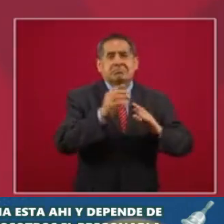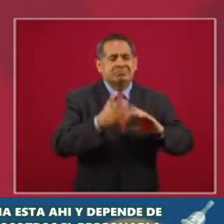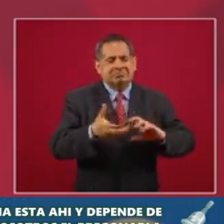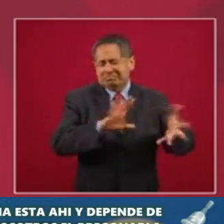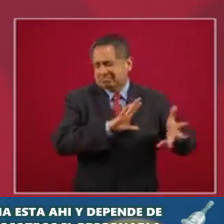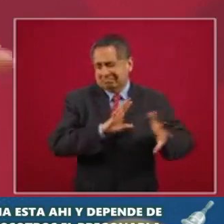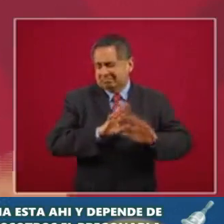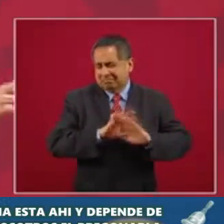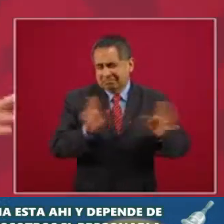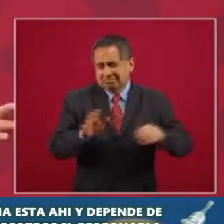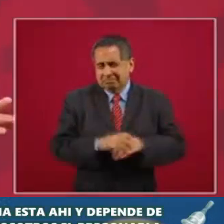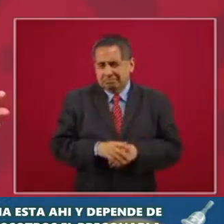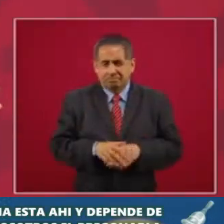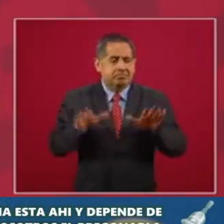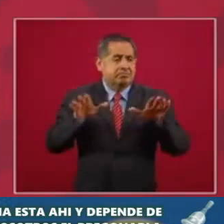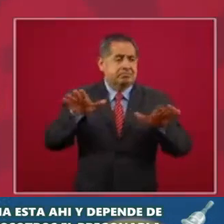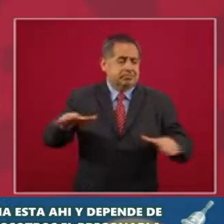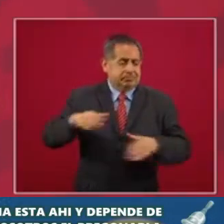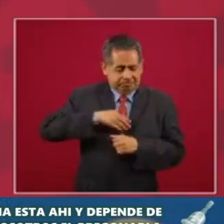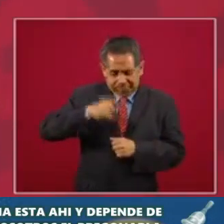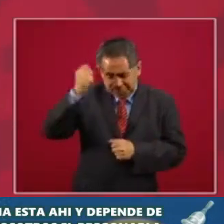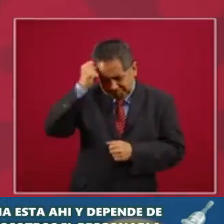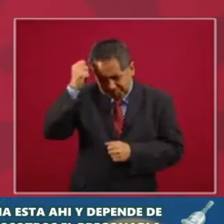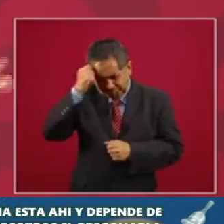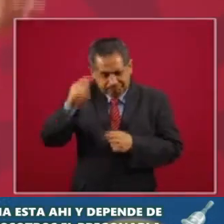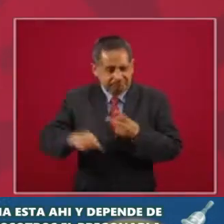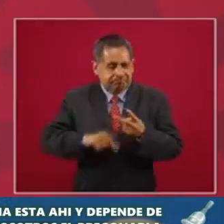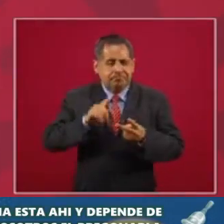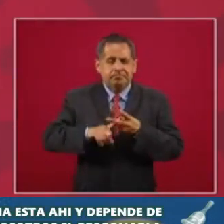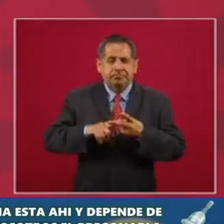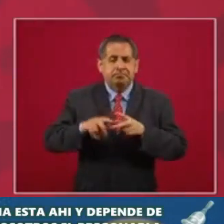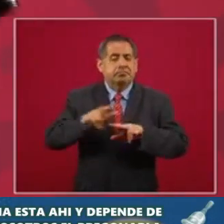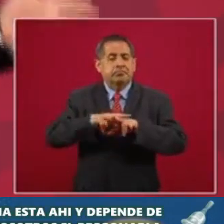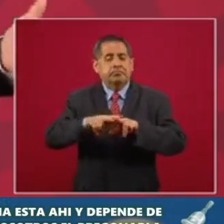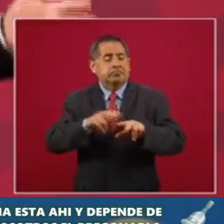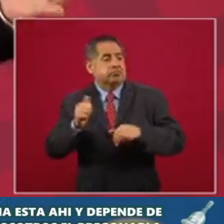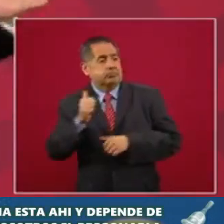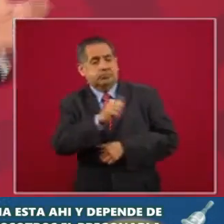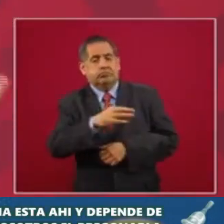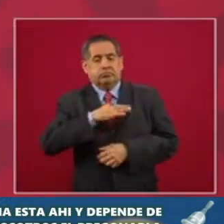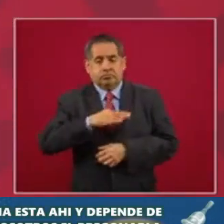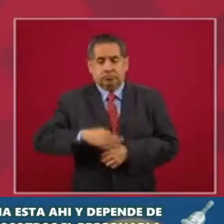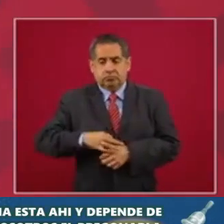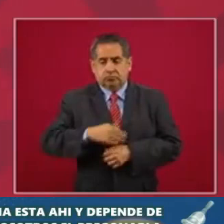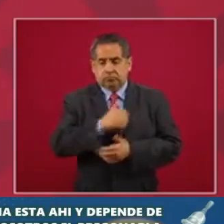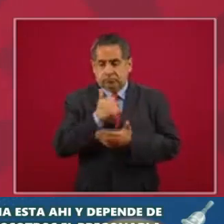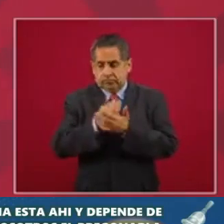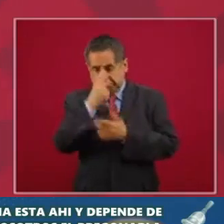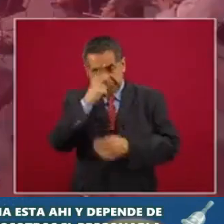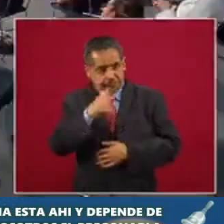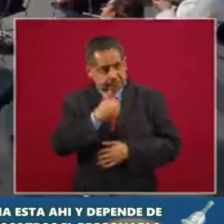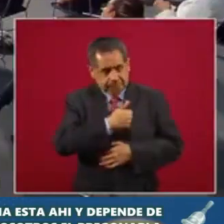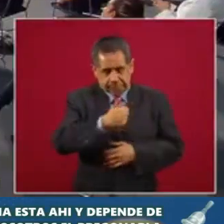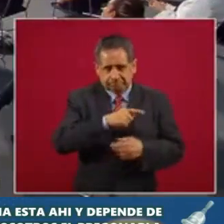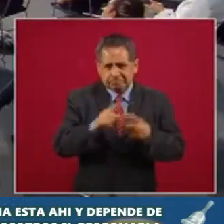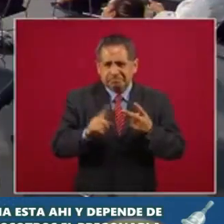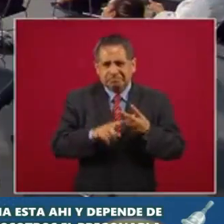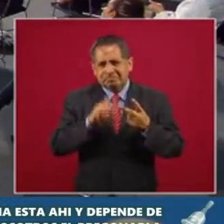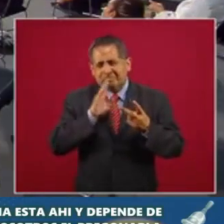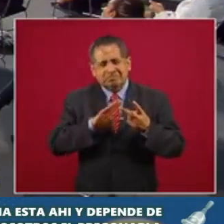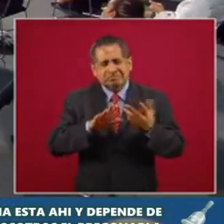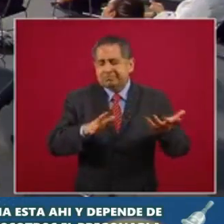lo del aeropuerto de Texcoco lo del tren Toluca Ciudad de México imagínense